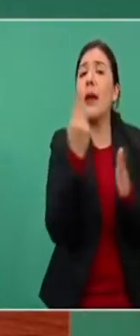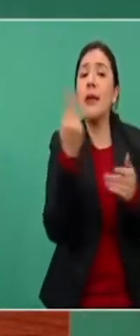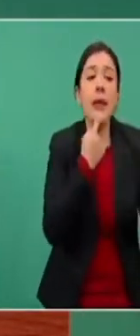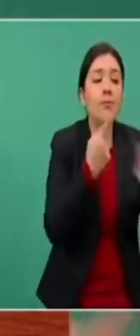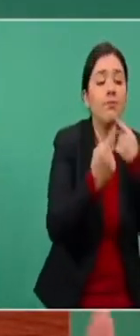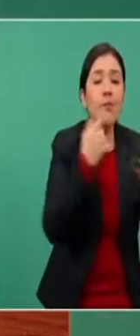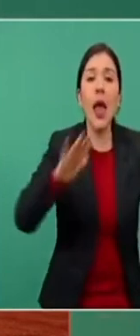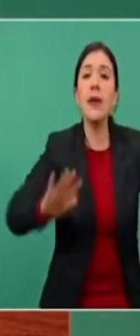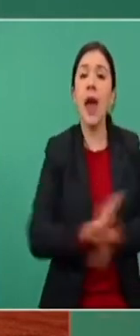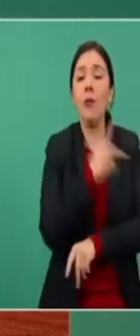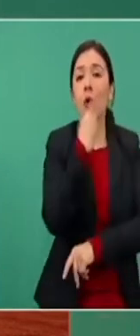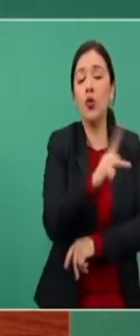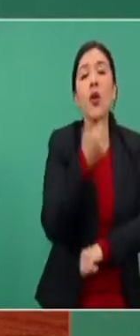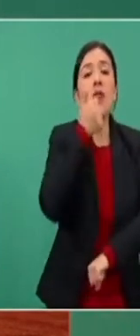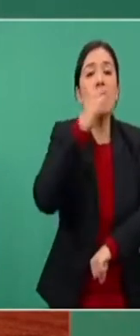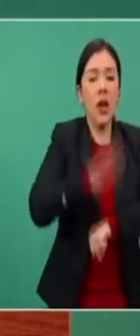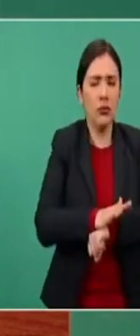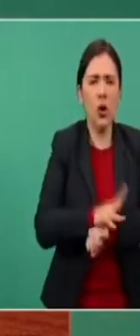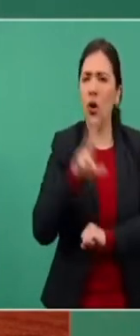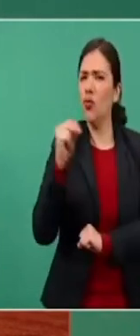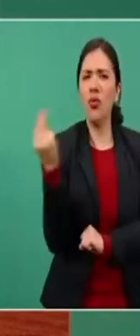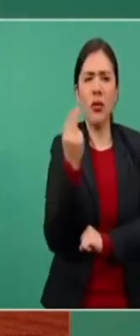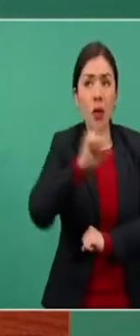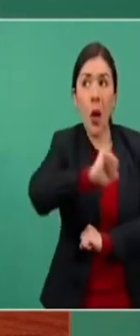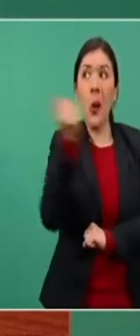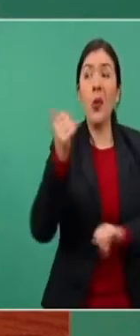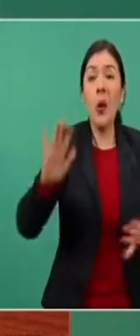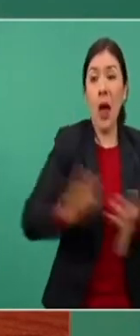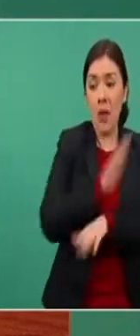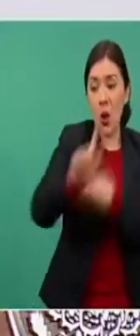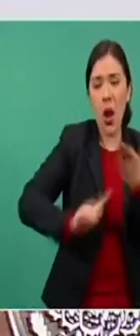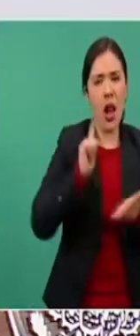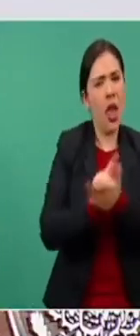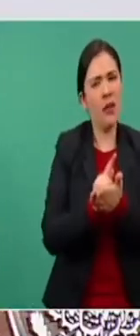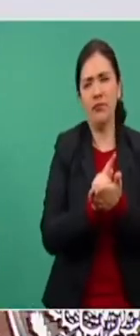Administración, no se necesita ningún cambio en